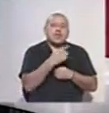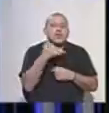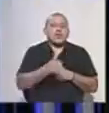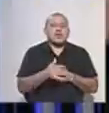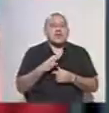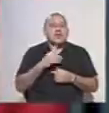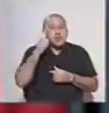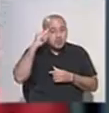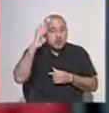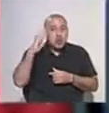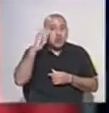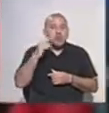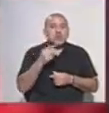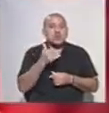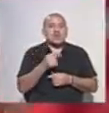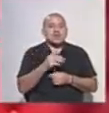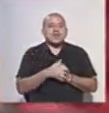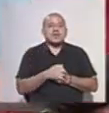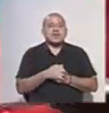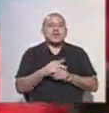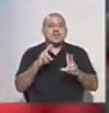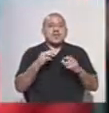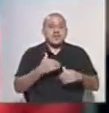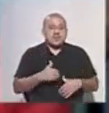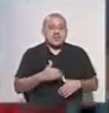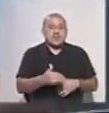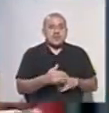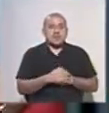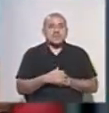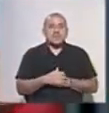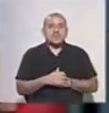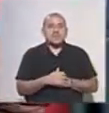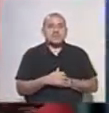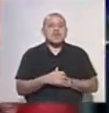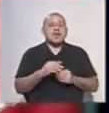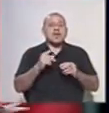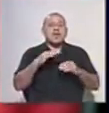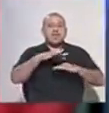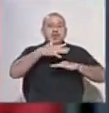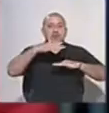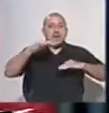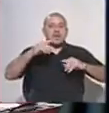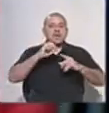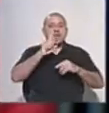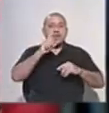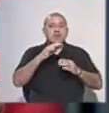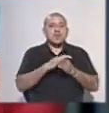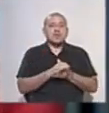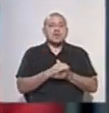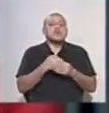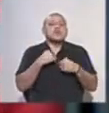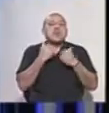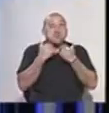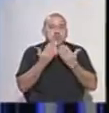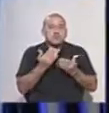psicólogo y capaz que dice, no, en realidad en el embarazo, que estaba flotando entre aire o agua. No sé, un movimiento. Me gusta. Yo qué sé, no sé.